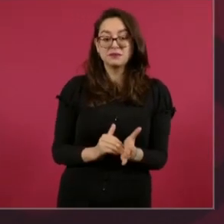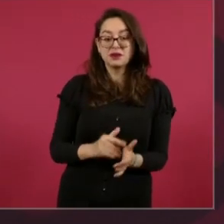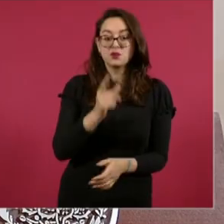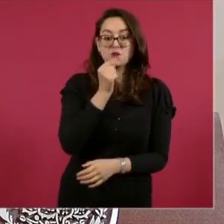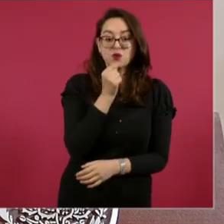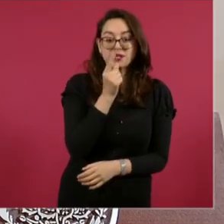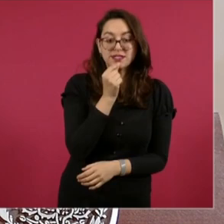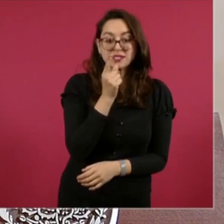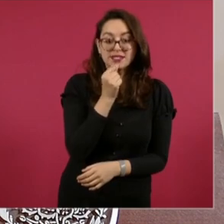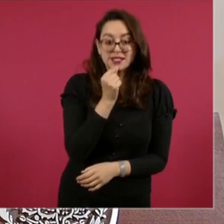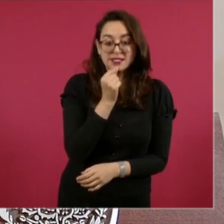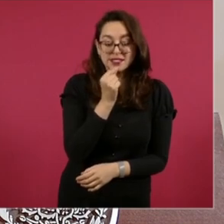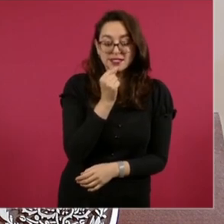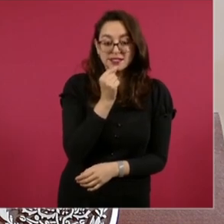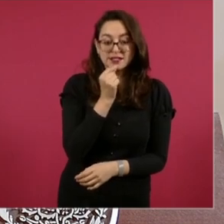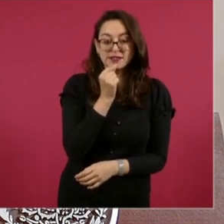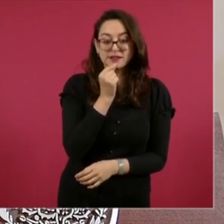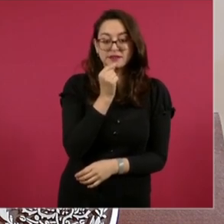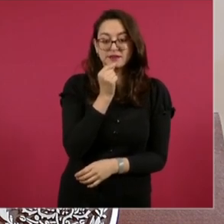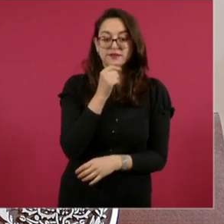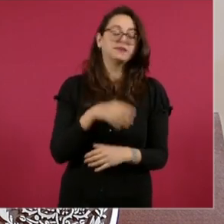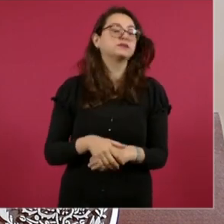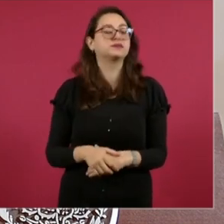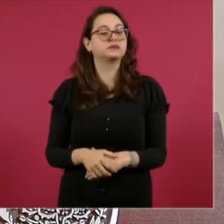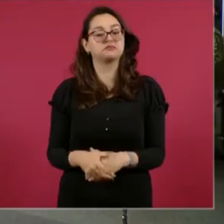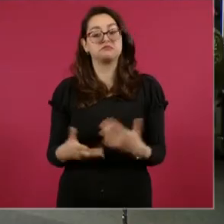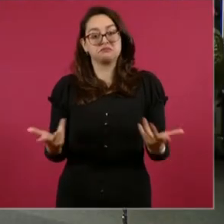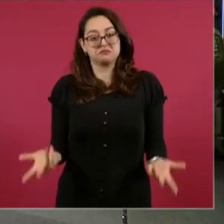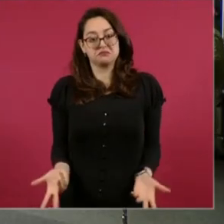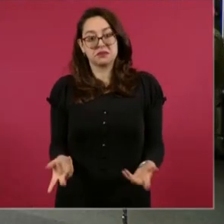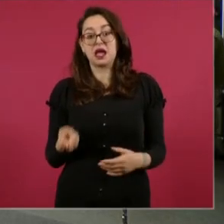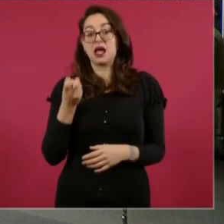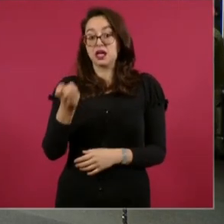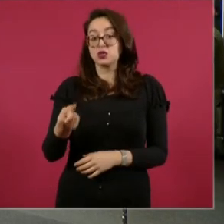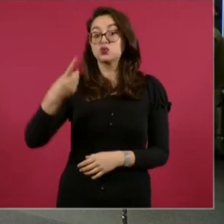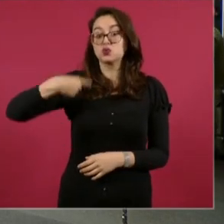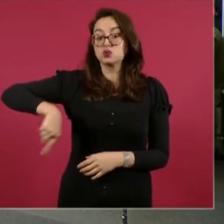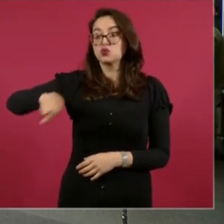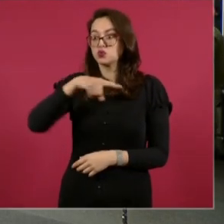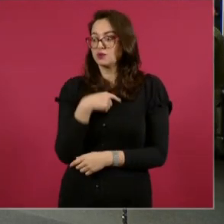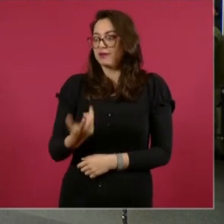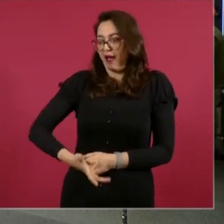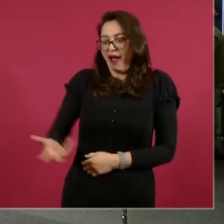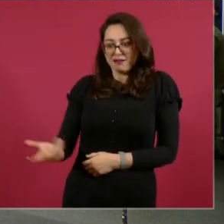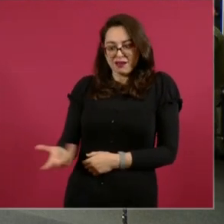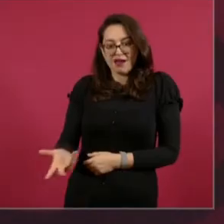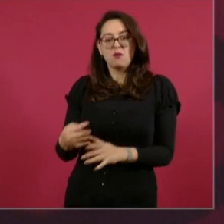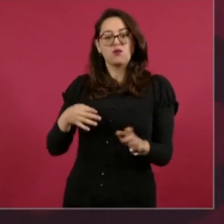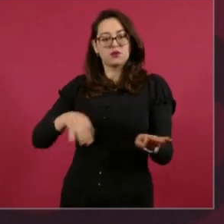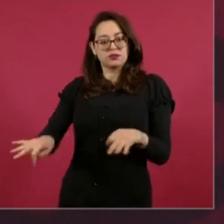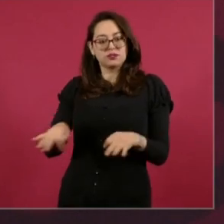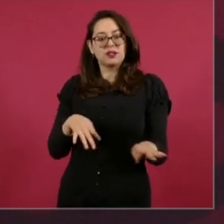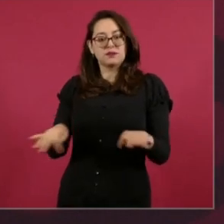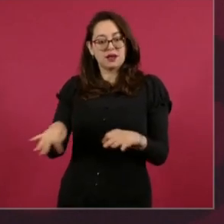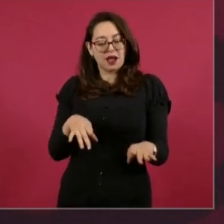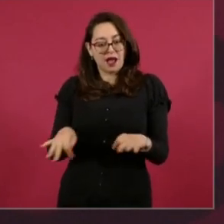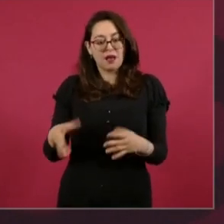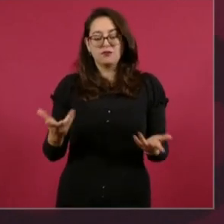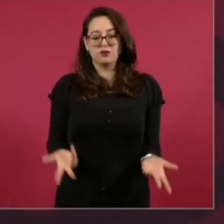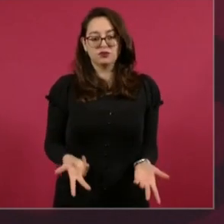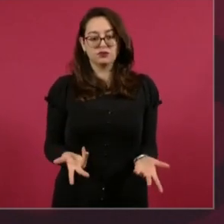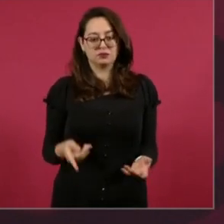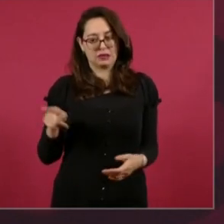de Acapulco. Pero en general, acabo de ir hace relativamente poco a la Tierra